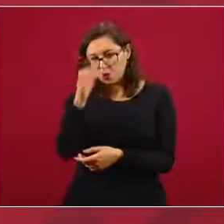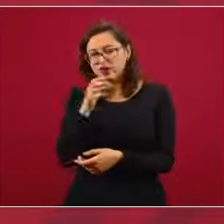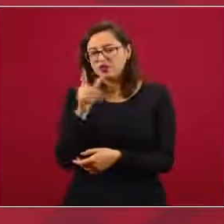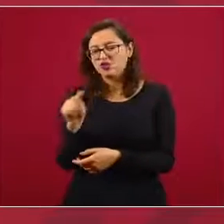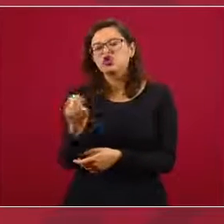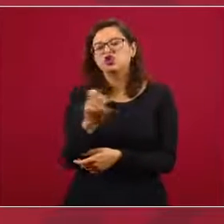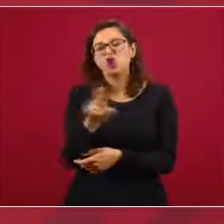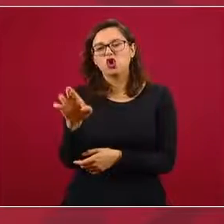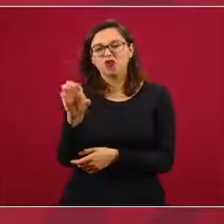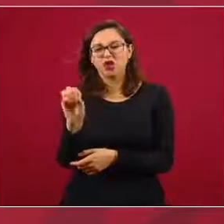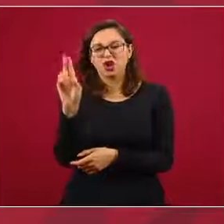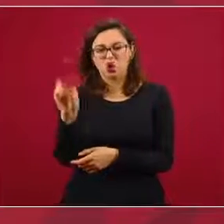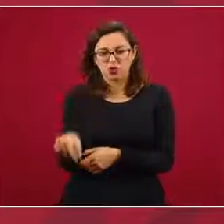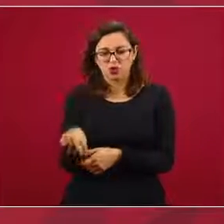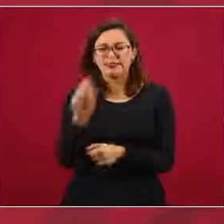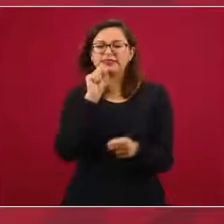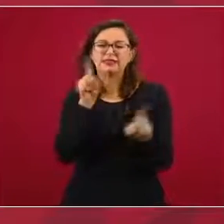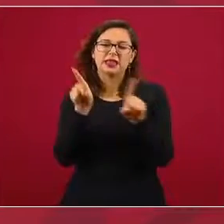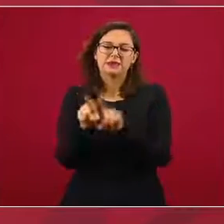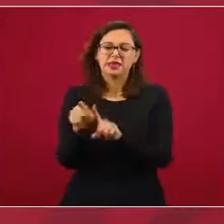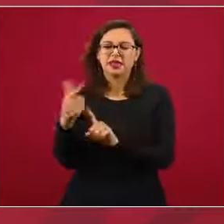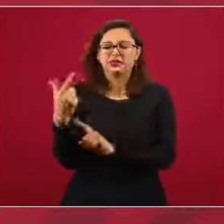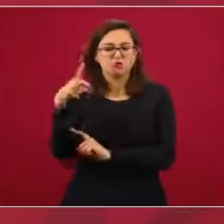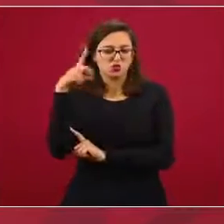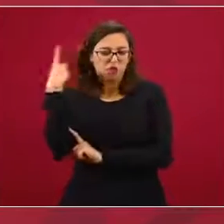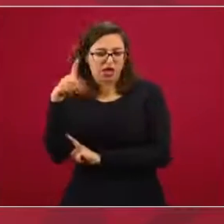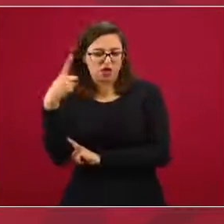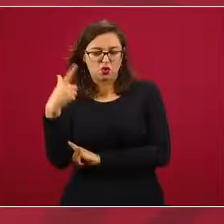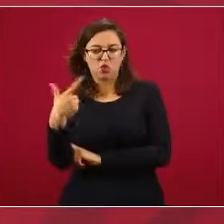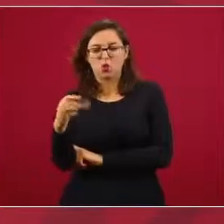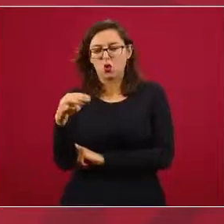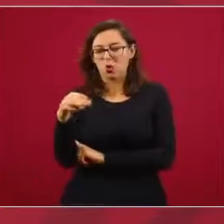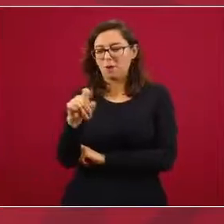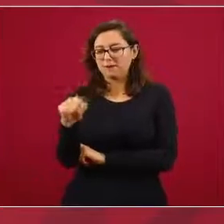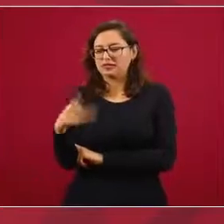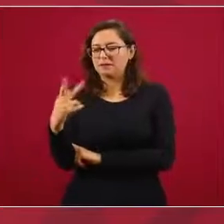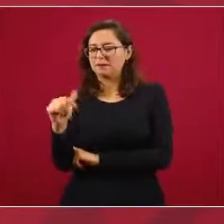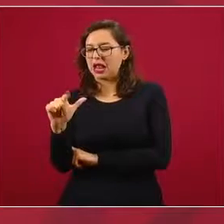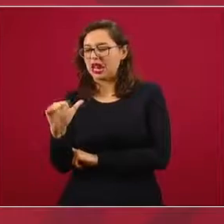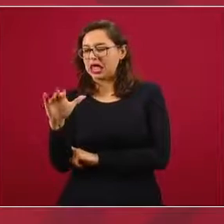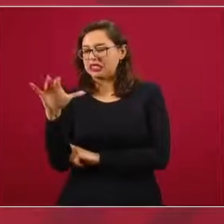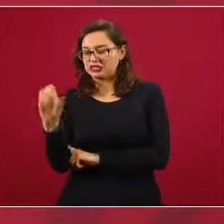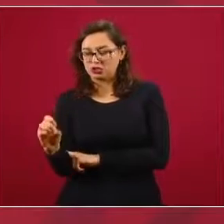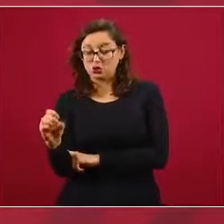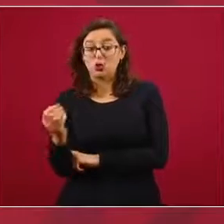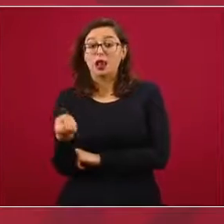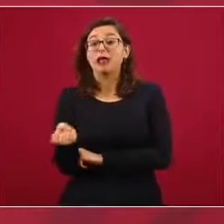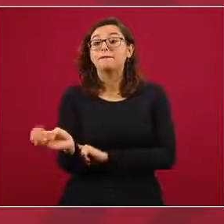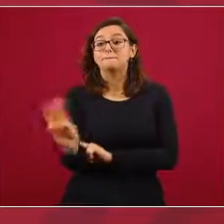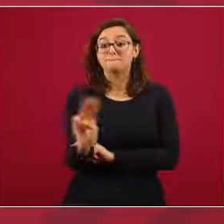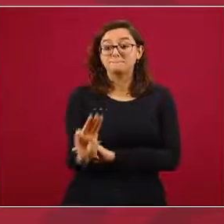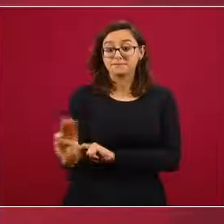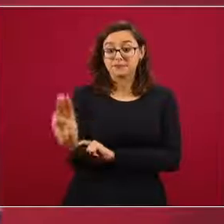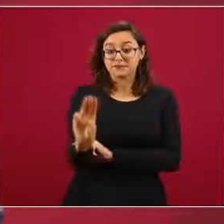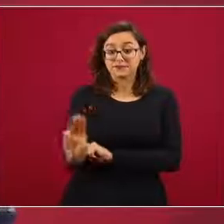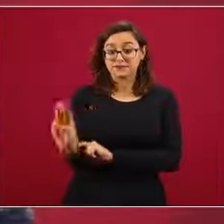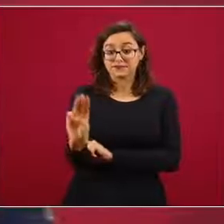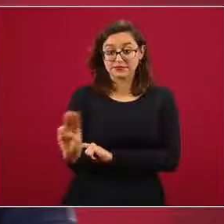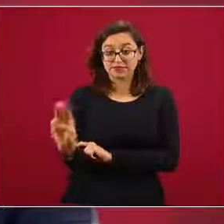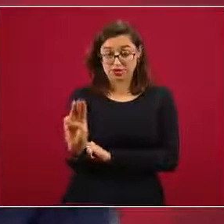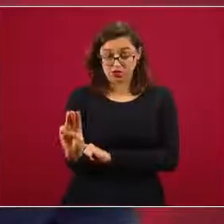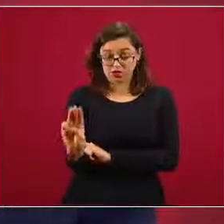estar también en Gómez Palacio, que es Durango, voy a La Laguna, que es el miércoles.